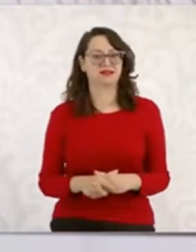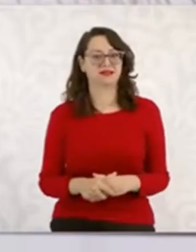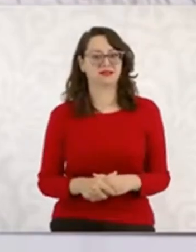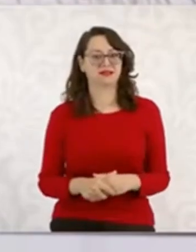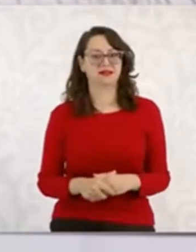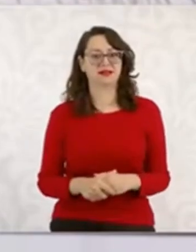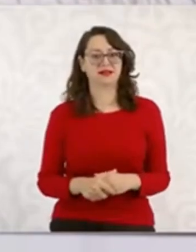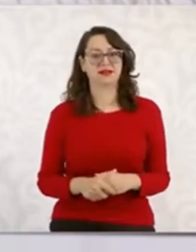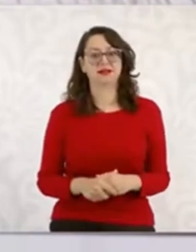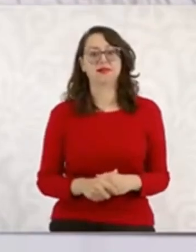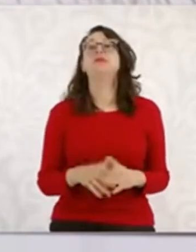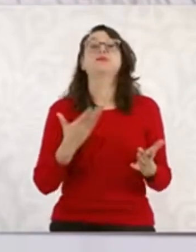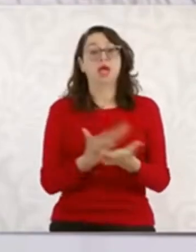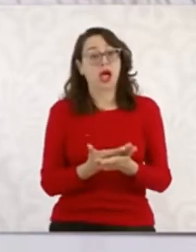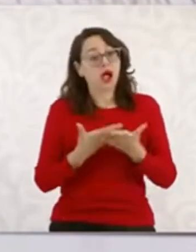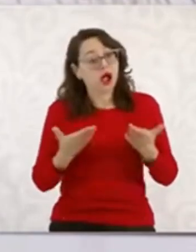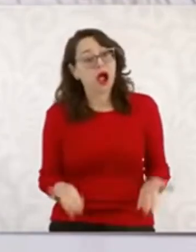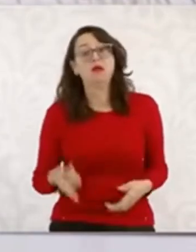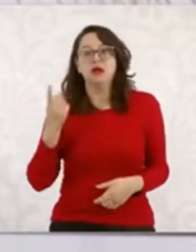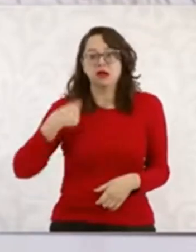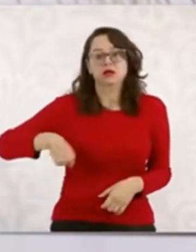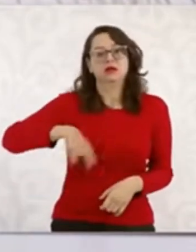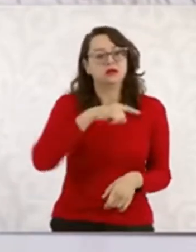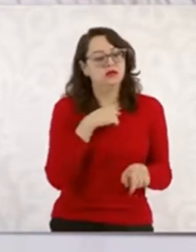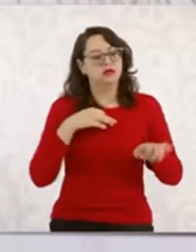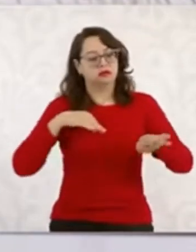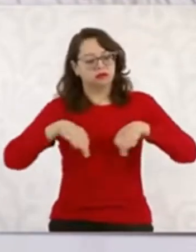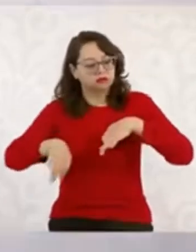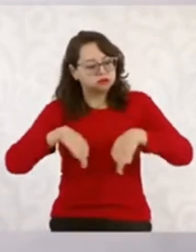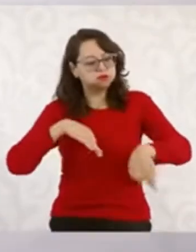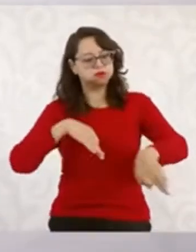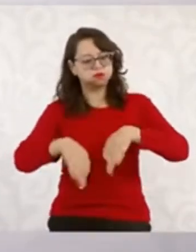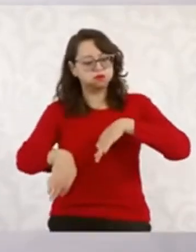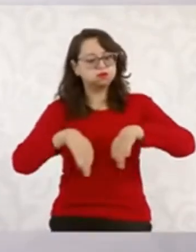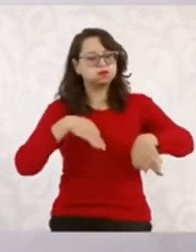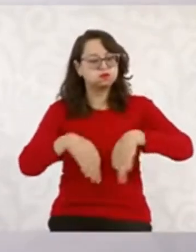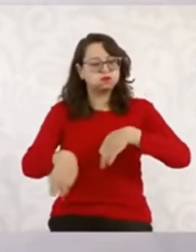Ahora, que lo estamos atendiendo, van a ver las cifras mañana.